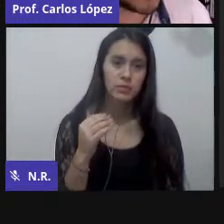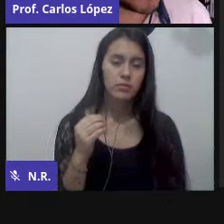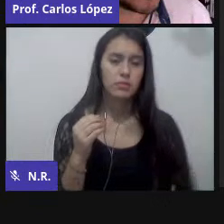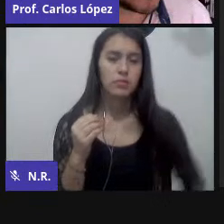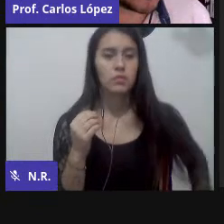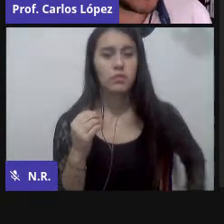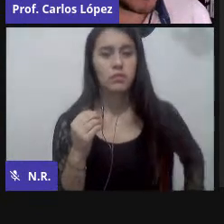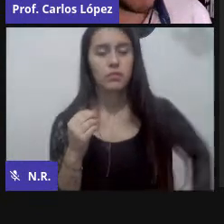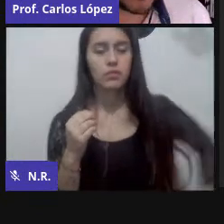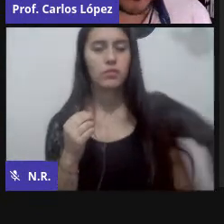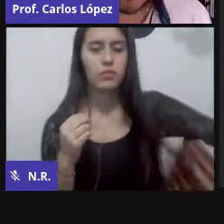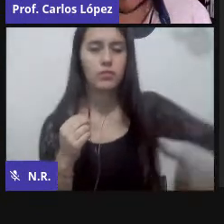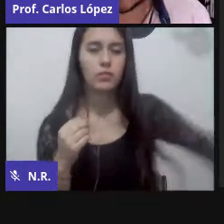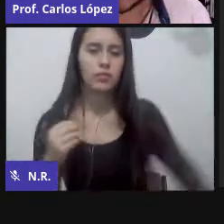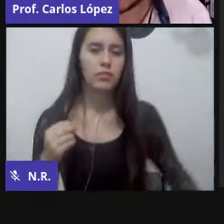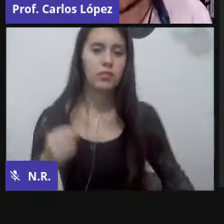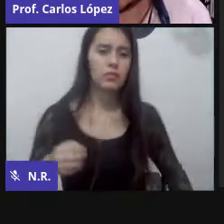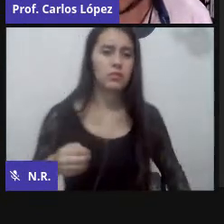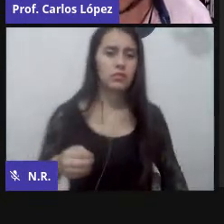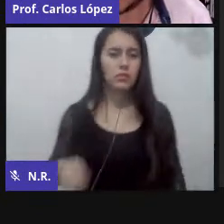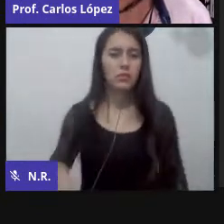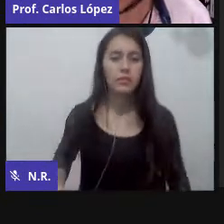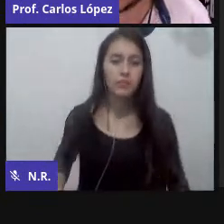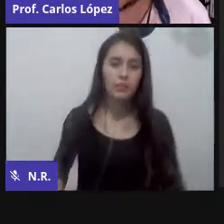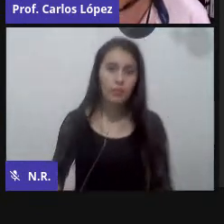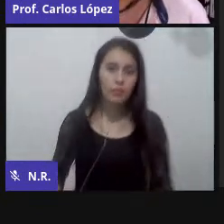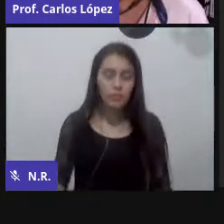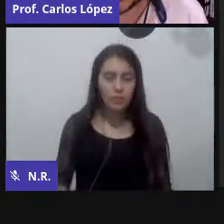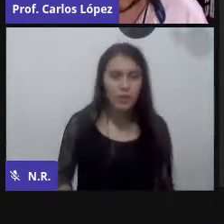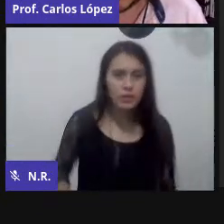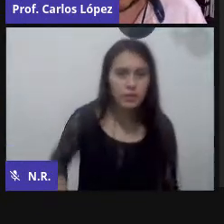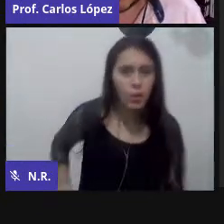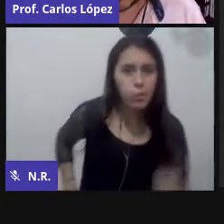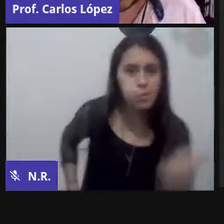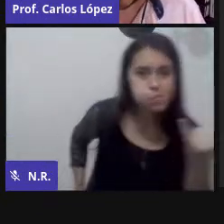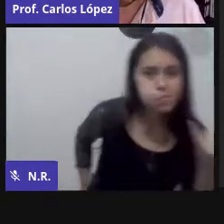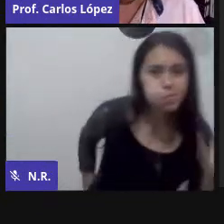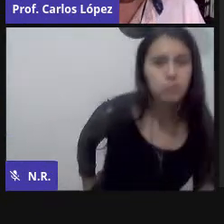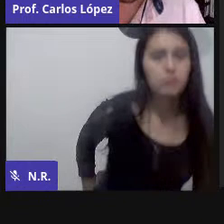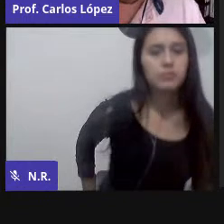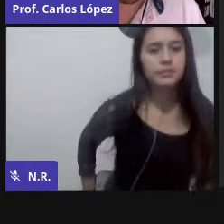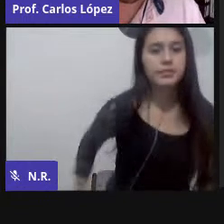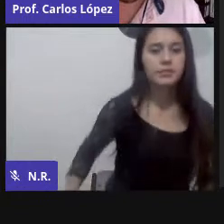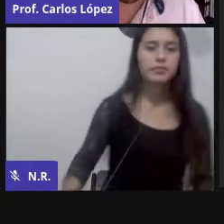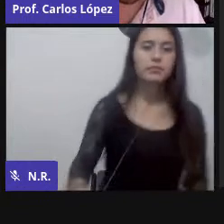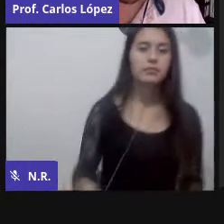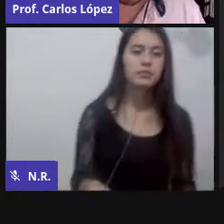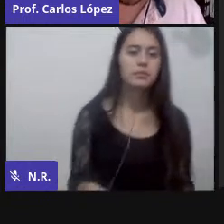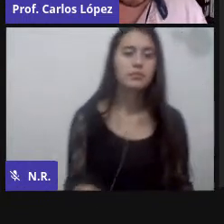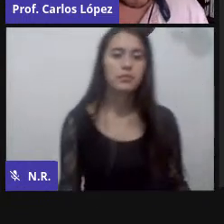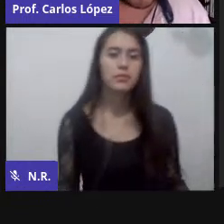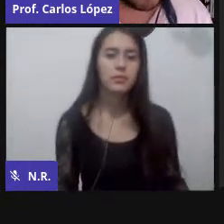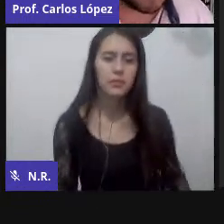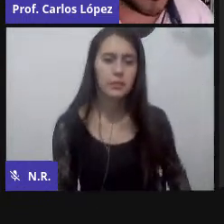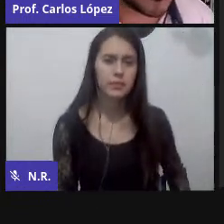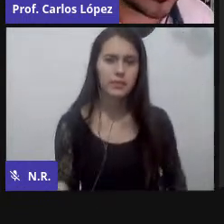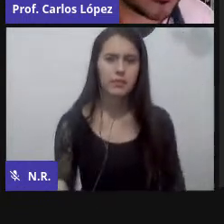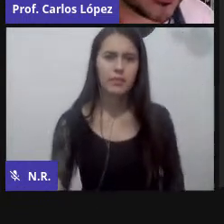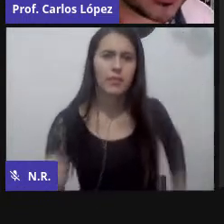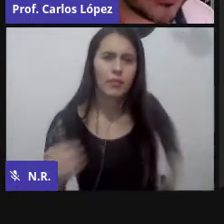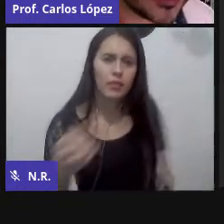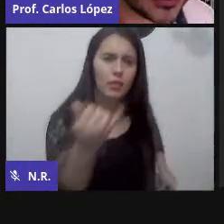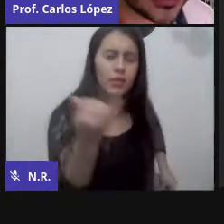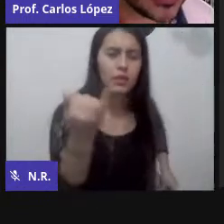YouTube, sí, ¿qué le digo acá? Mira, aquí está tu canal. Y aquí supuestamente estoy en mi canal. Tengo muy